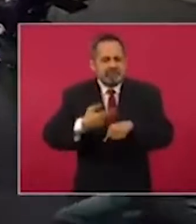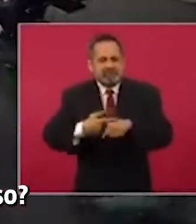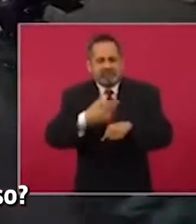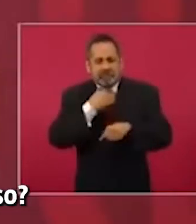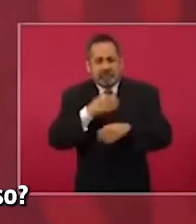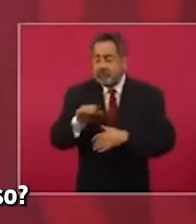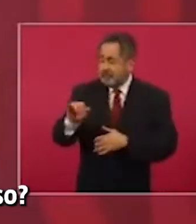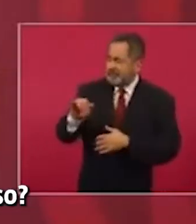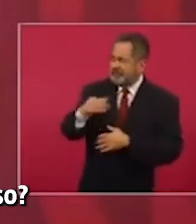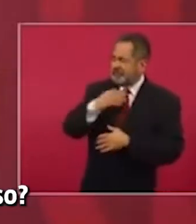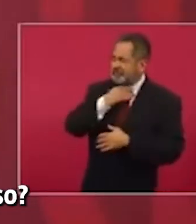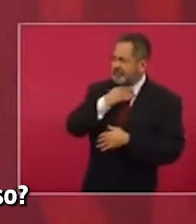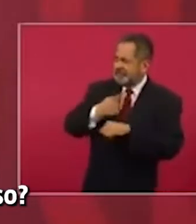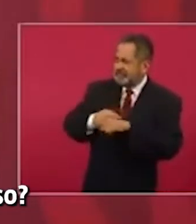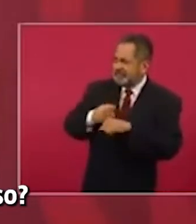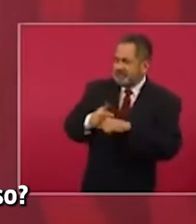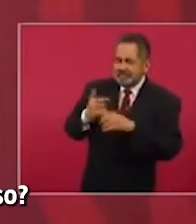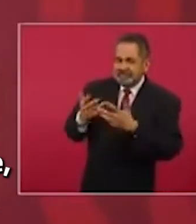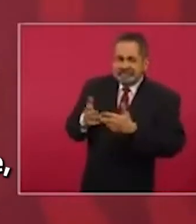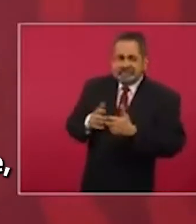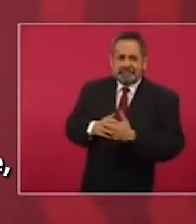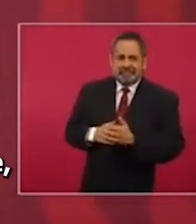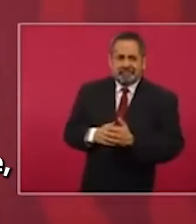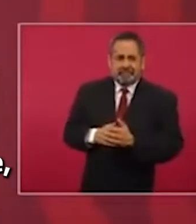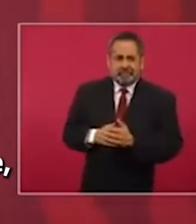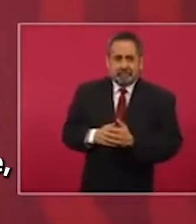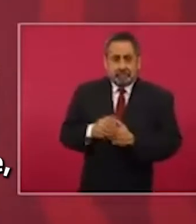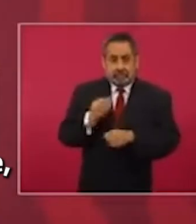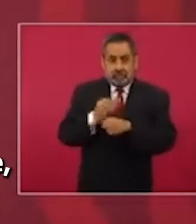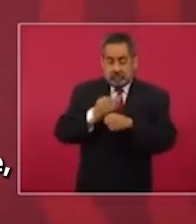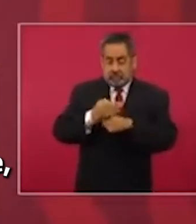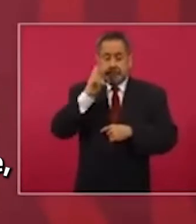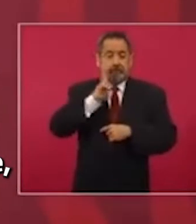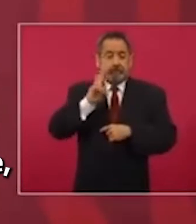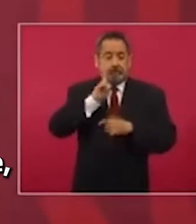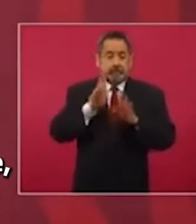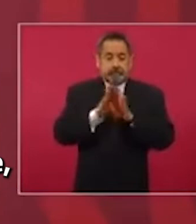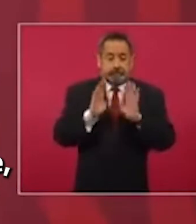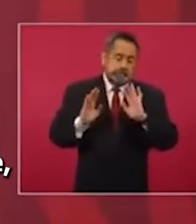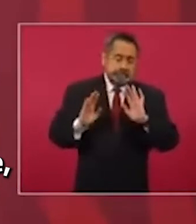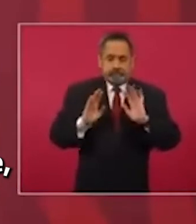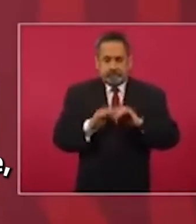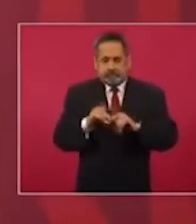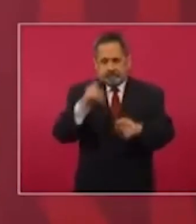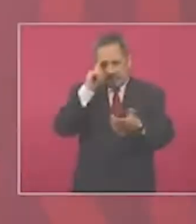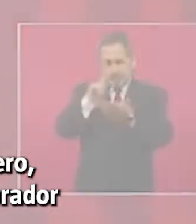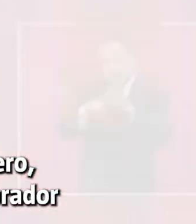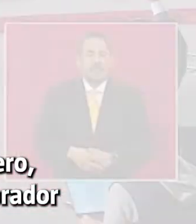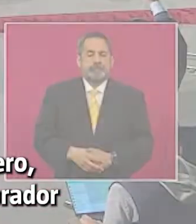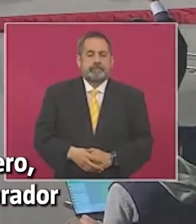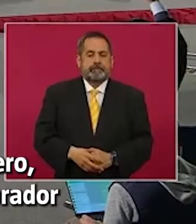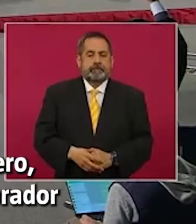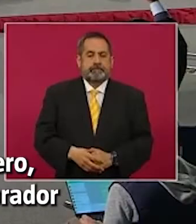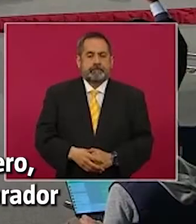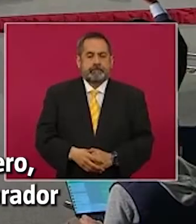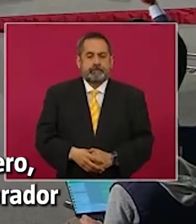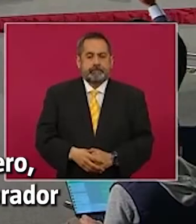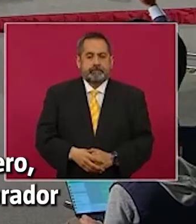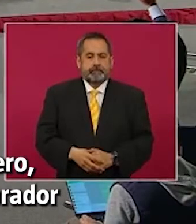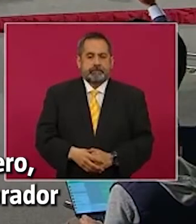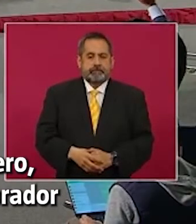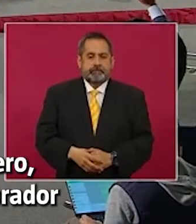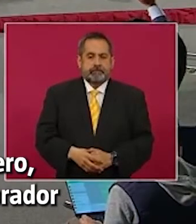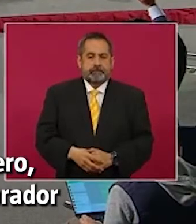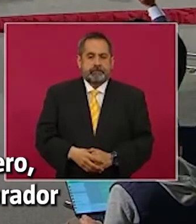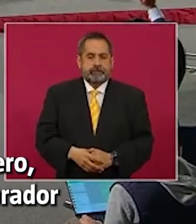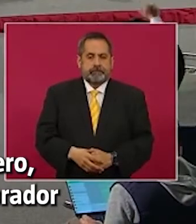Amanecí ronco, voy a hacer la prueba más tarde, pero yo creo que es script. En la mañanera del martes